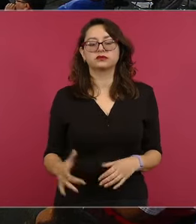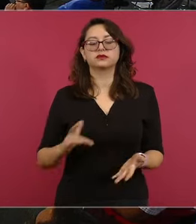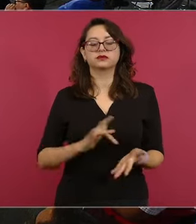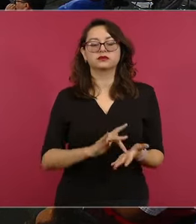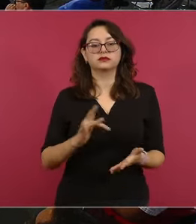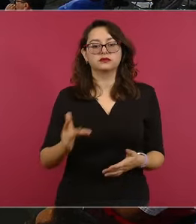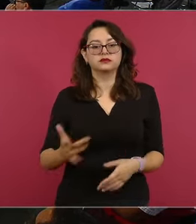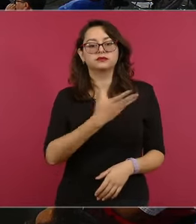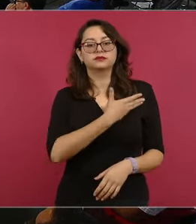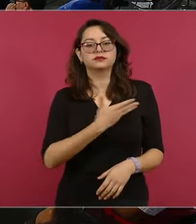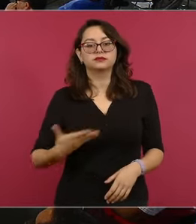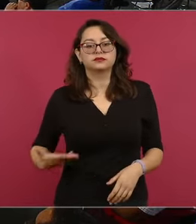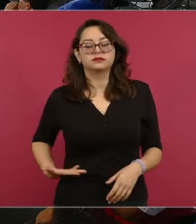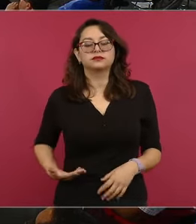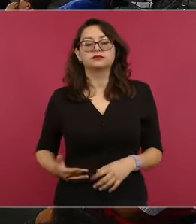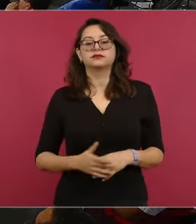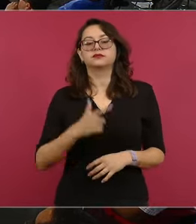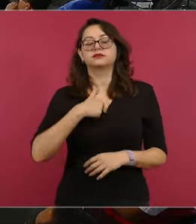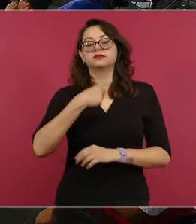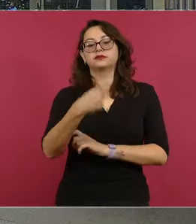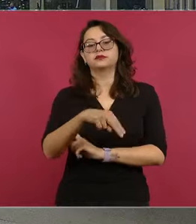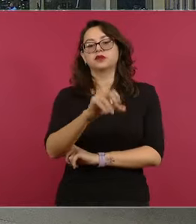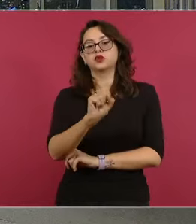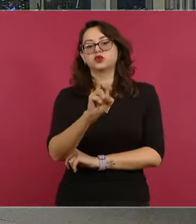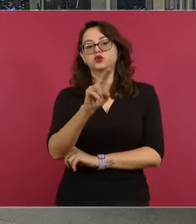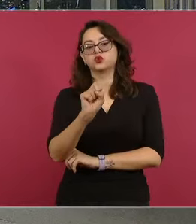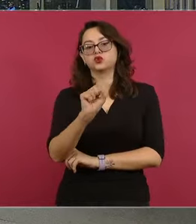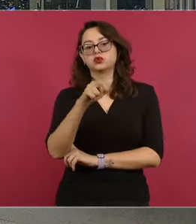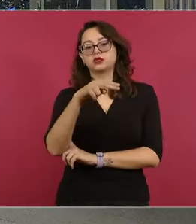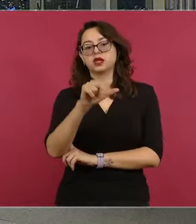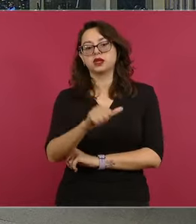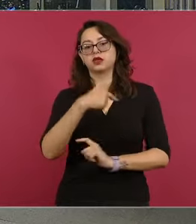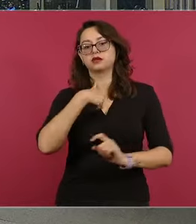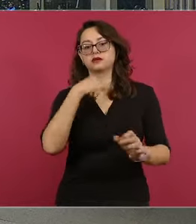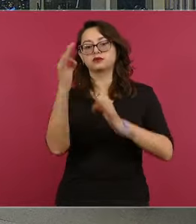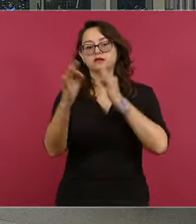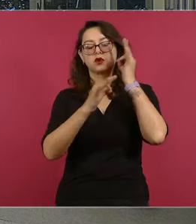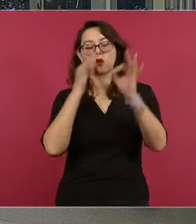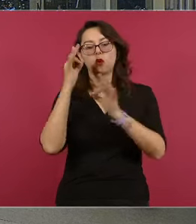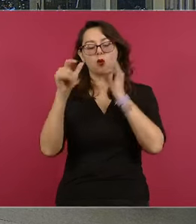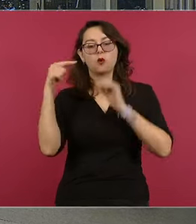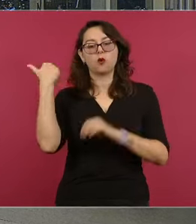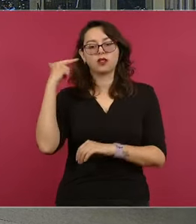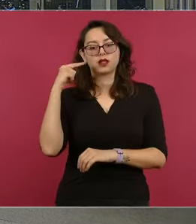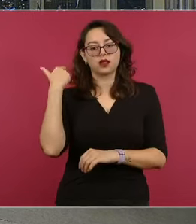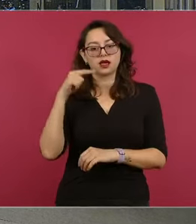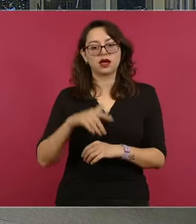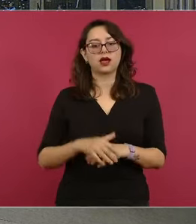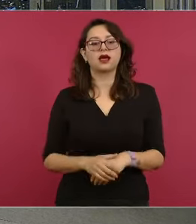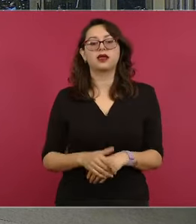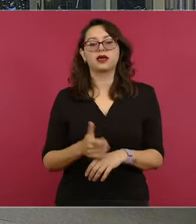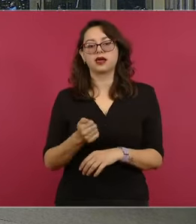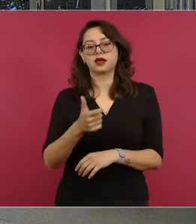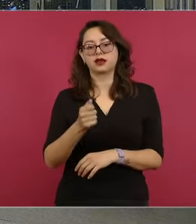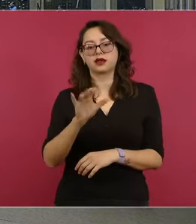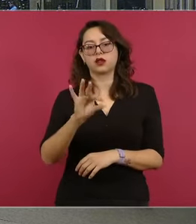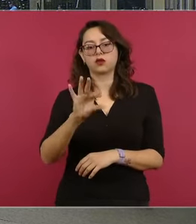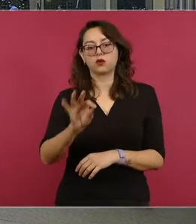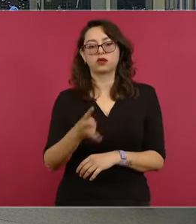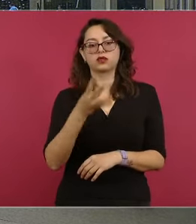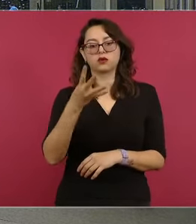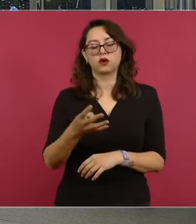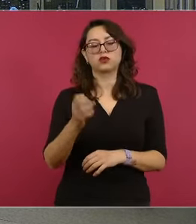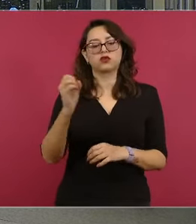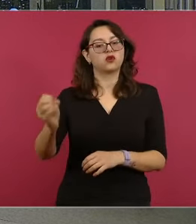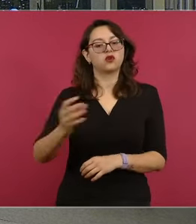Gracias, buenos días, presidente. Susana Carreño, de Radio Universidad de Guadalajara en Puerto Vallarta, Canal 44, Foro Nacional de